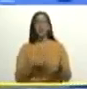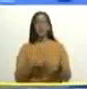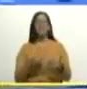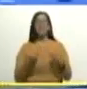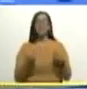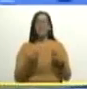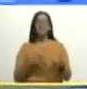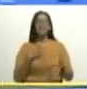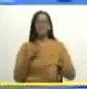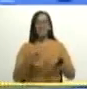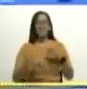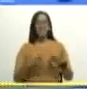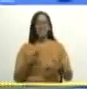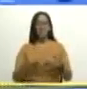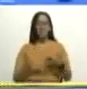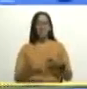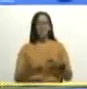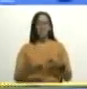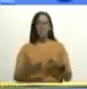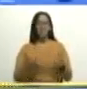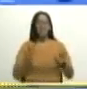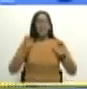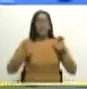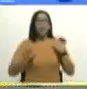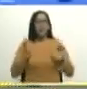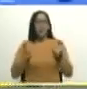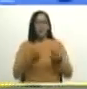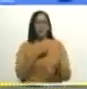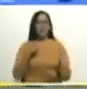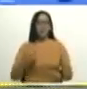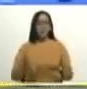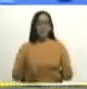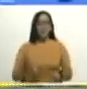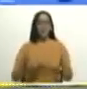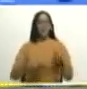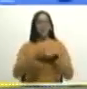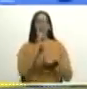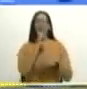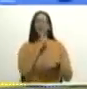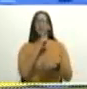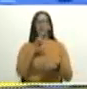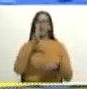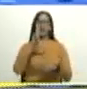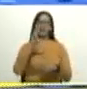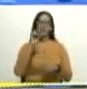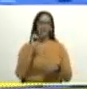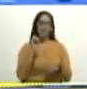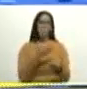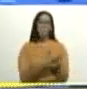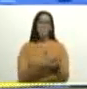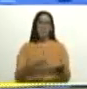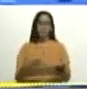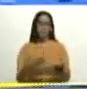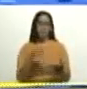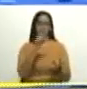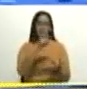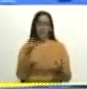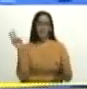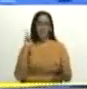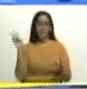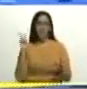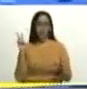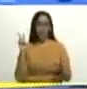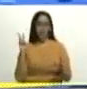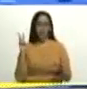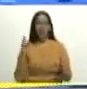sentida, tan emocionante a China, fuimos a nombre de los 30 millones de venezolanos y